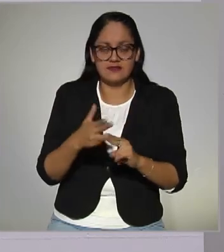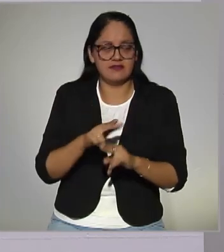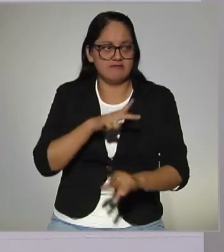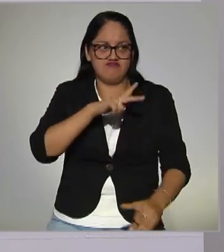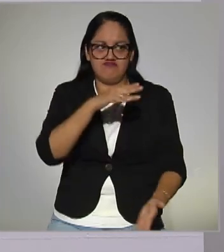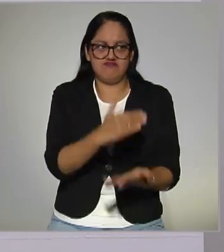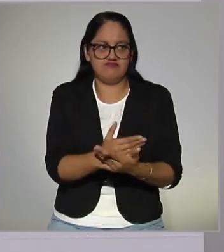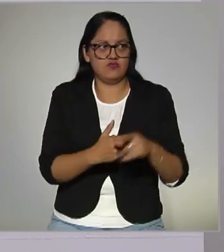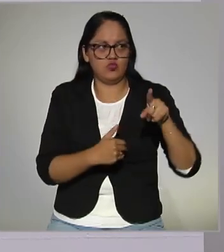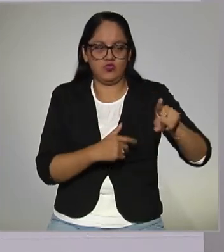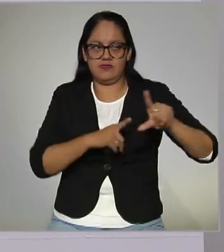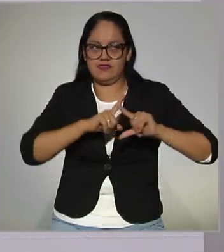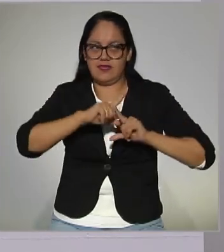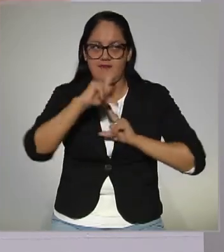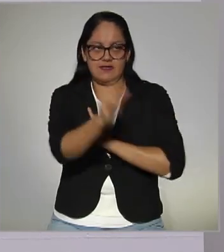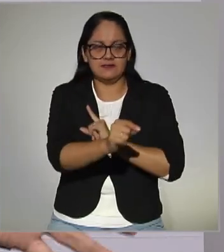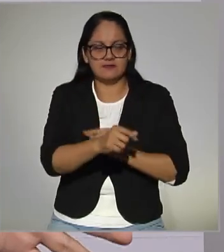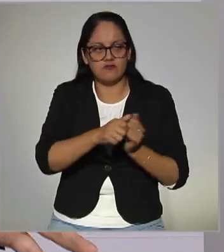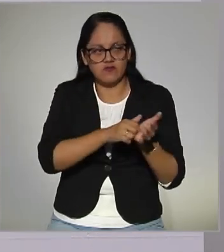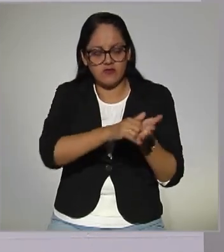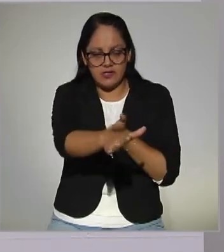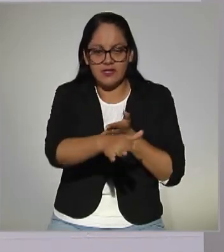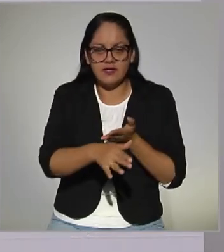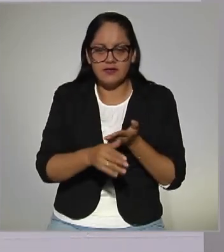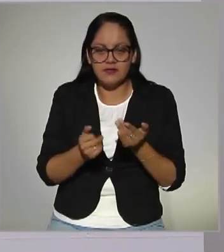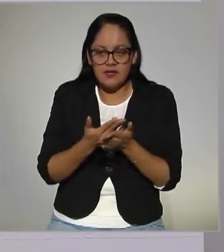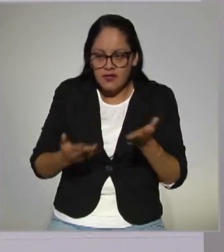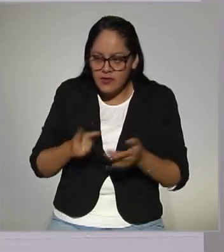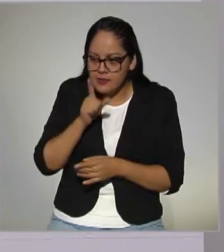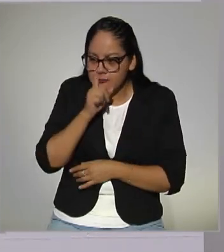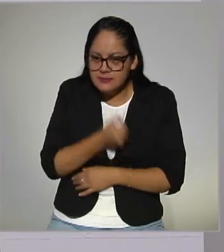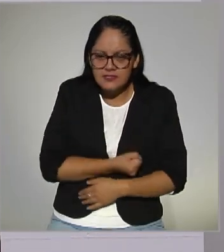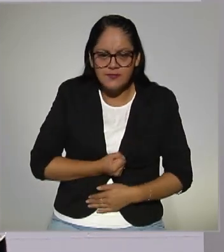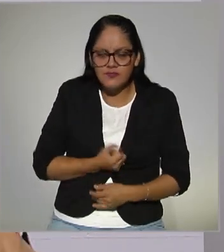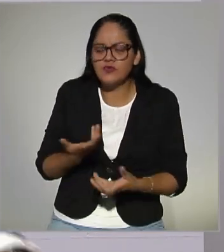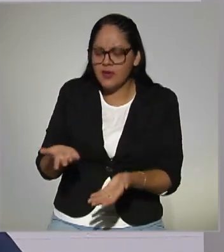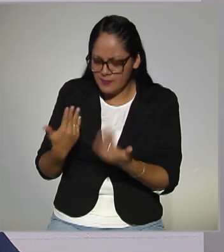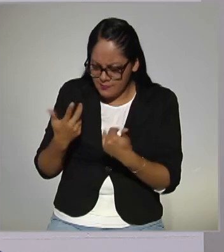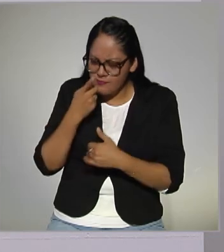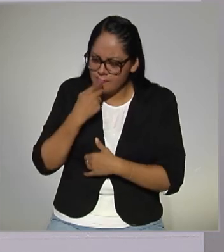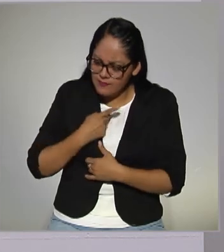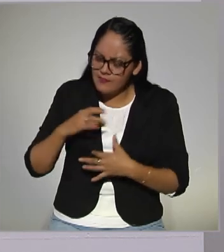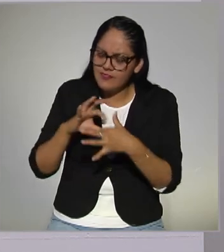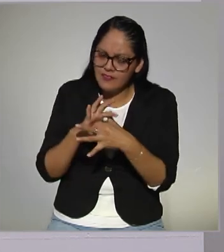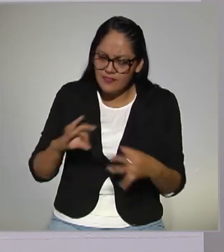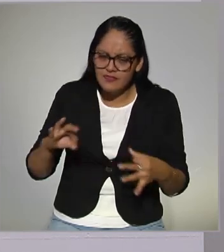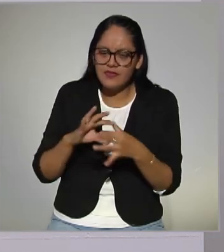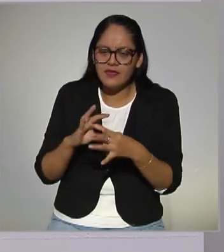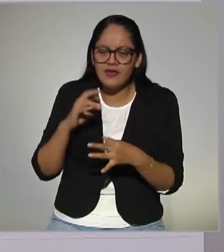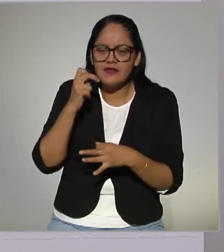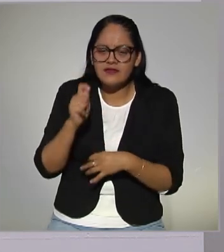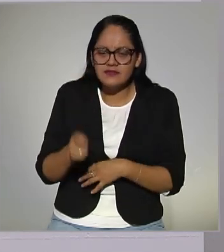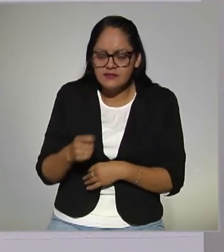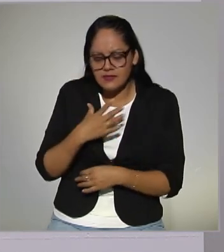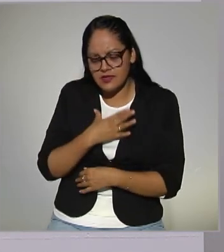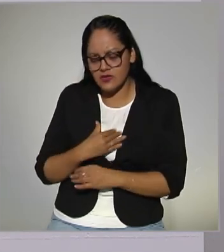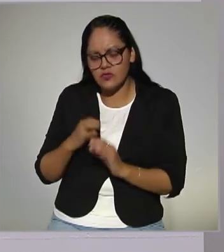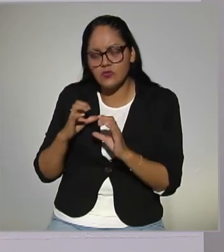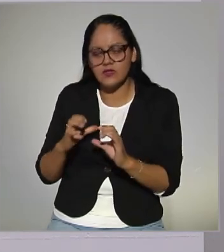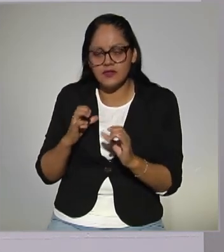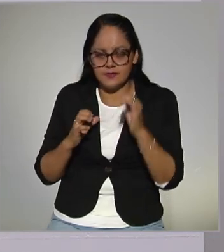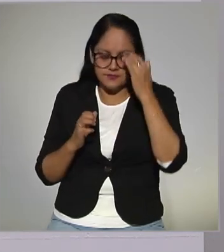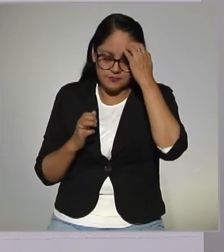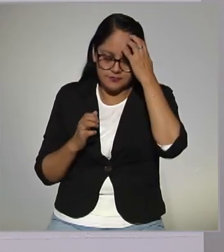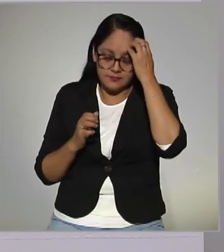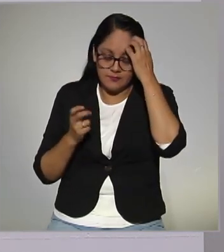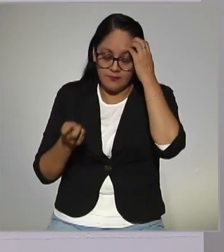sea, tú te vas y hablar los secretos y develar los secretos, eso habla de espejear a los hijos, ¿no? Y